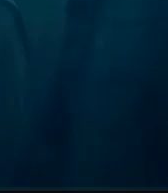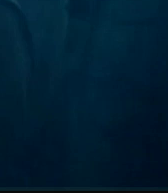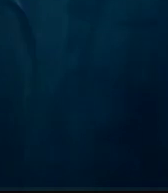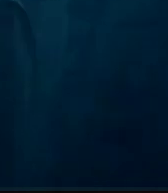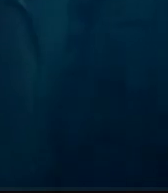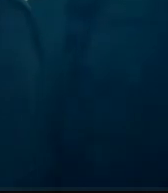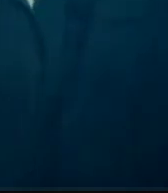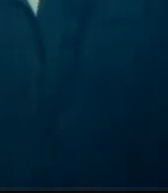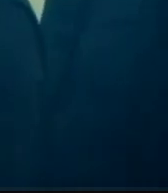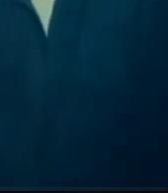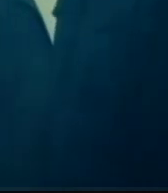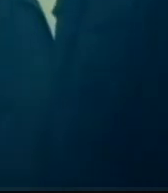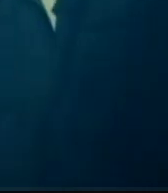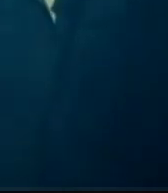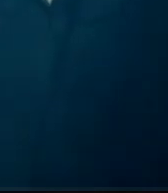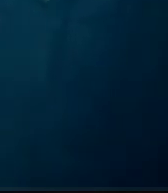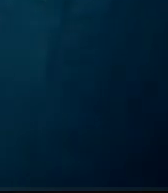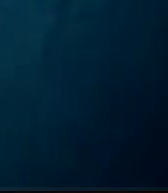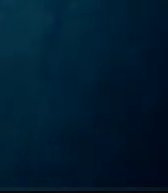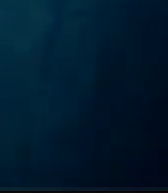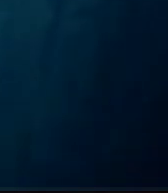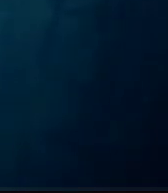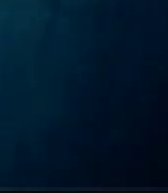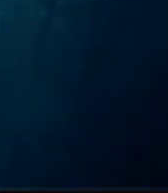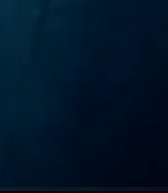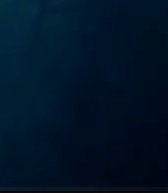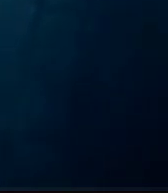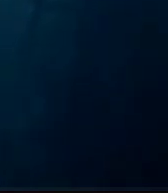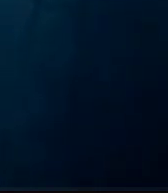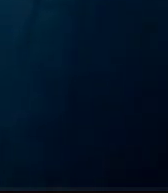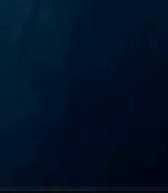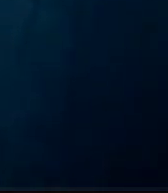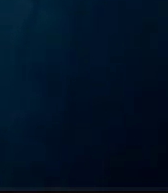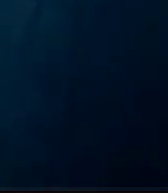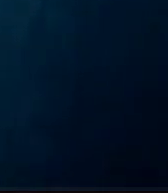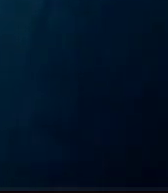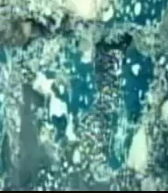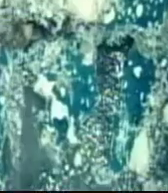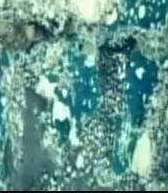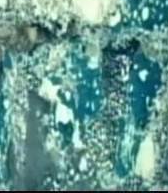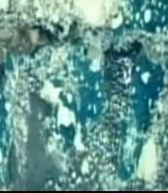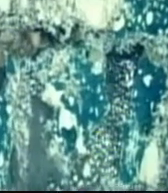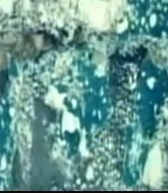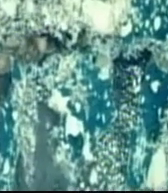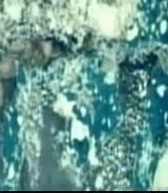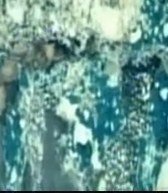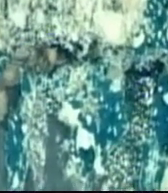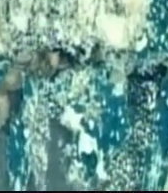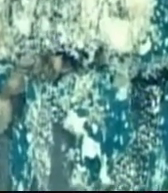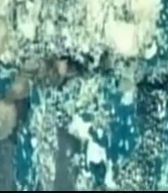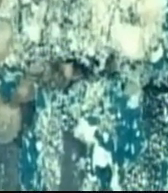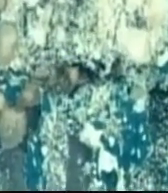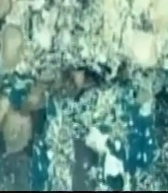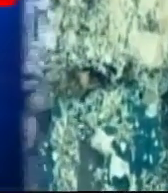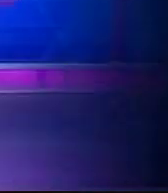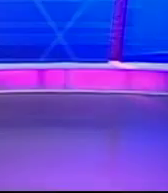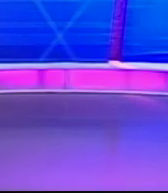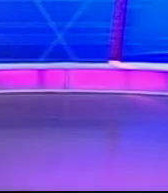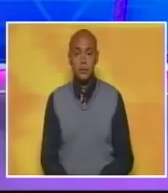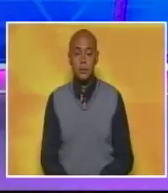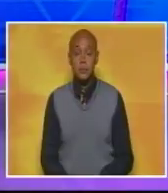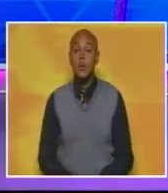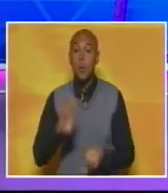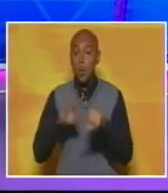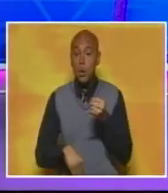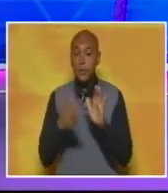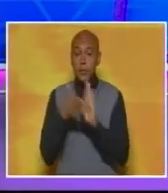Así, quédate aquí otro rato, vamos a mover los labios. Es que no ves que nos queremos.